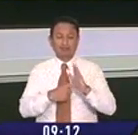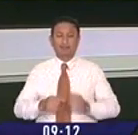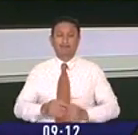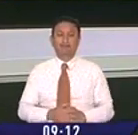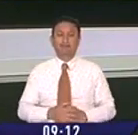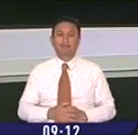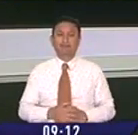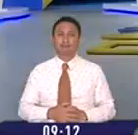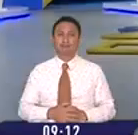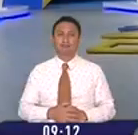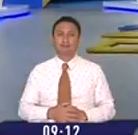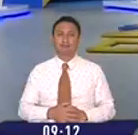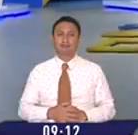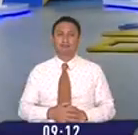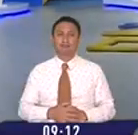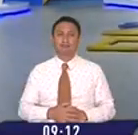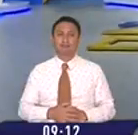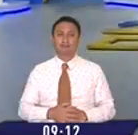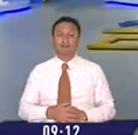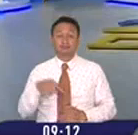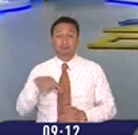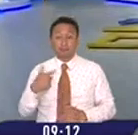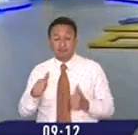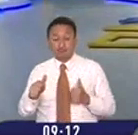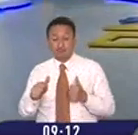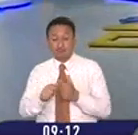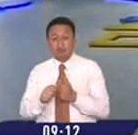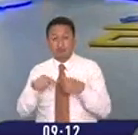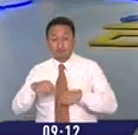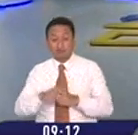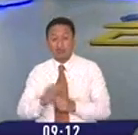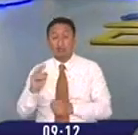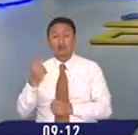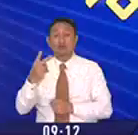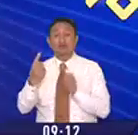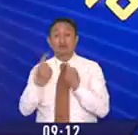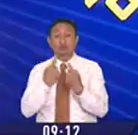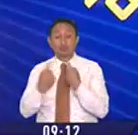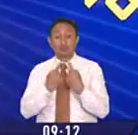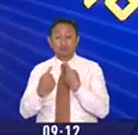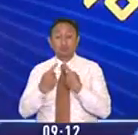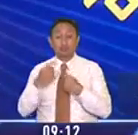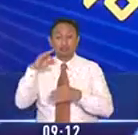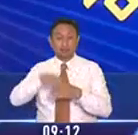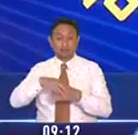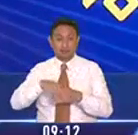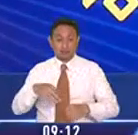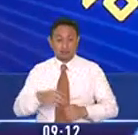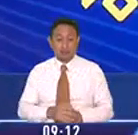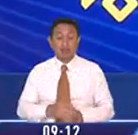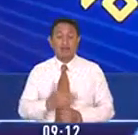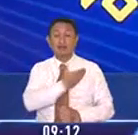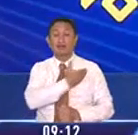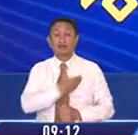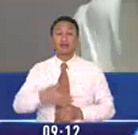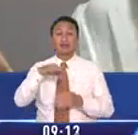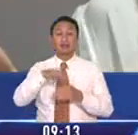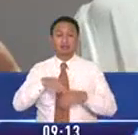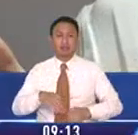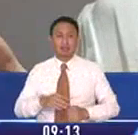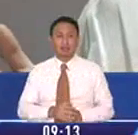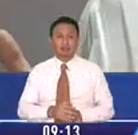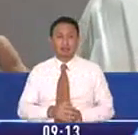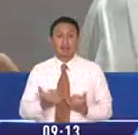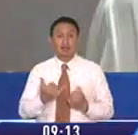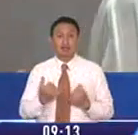continuación. Estando a puertas de que se realice el debate correspondiente a la segunda vuelta de las elecciones presidenciales, las